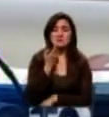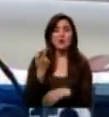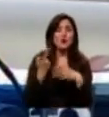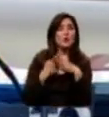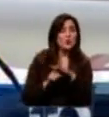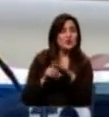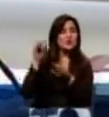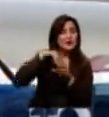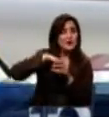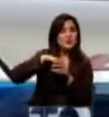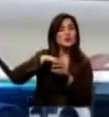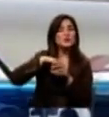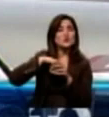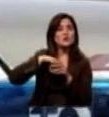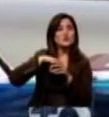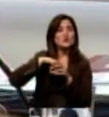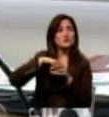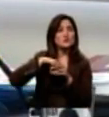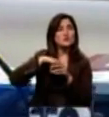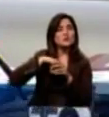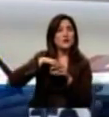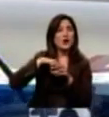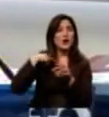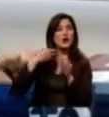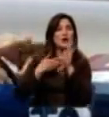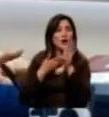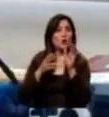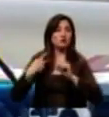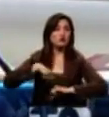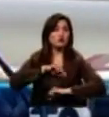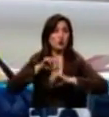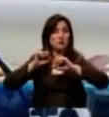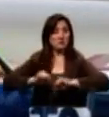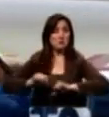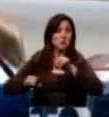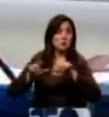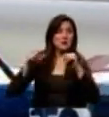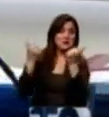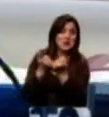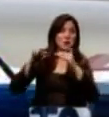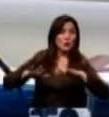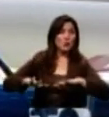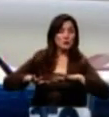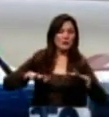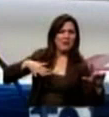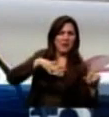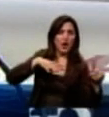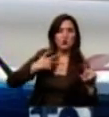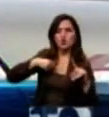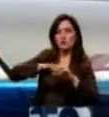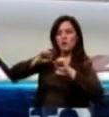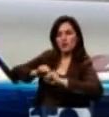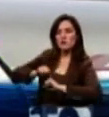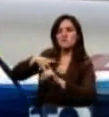incluyen facultades coercitivas, y lo curioso es que si vemos cómo además ciertos asambleístas atacan al Consejo de